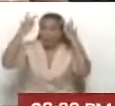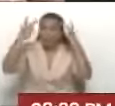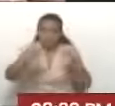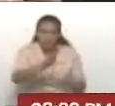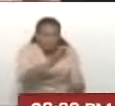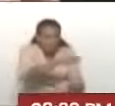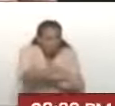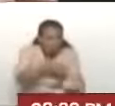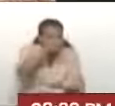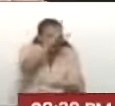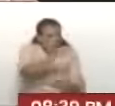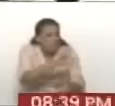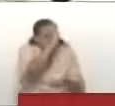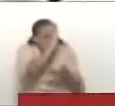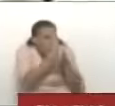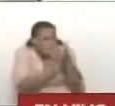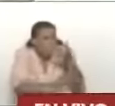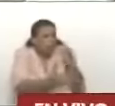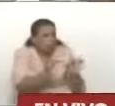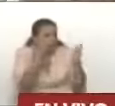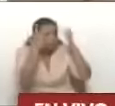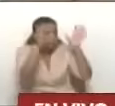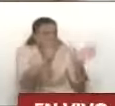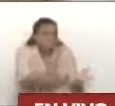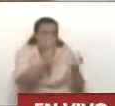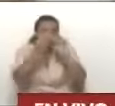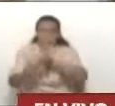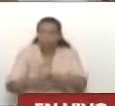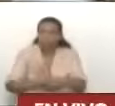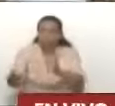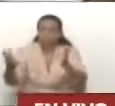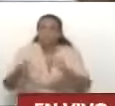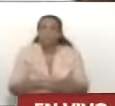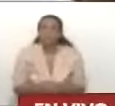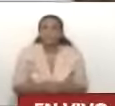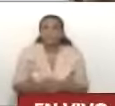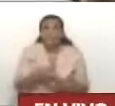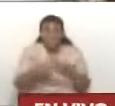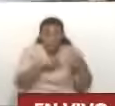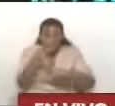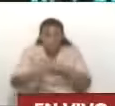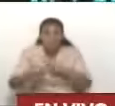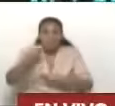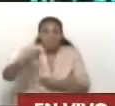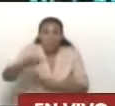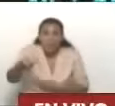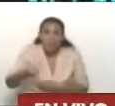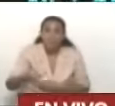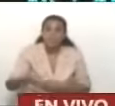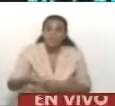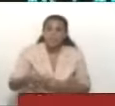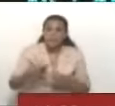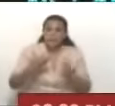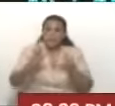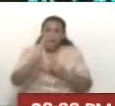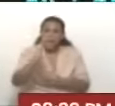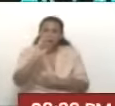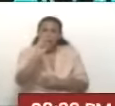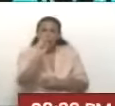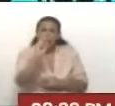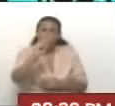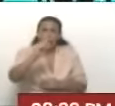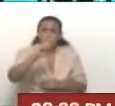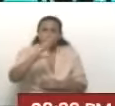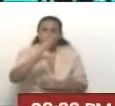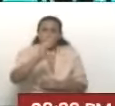Germán. Fíjese, presidente, esa política que usted viene desarrollando de la tecnificación del conuco y que nuestro